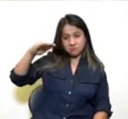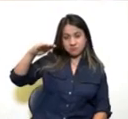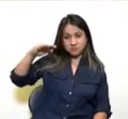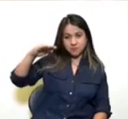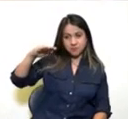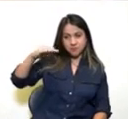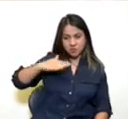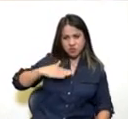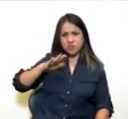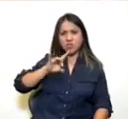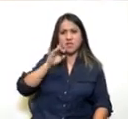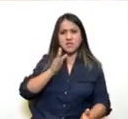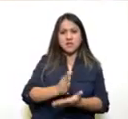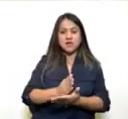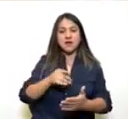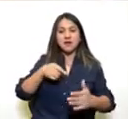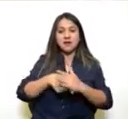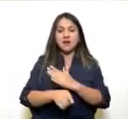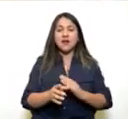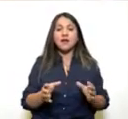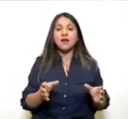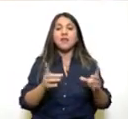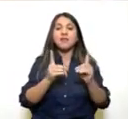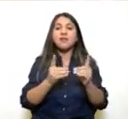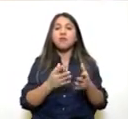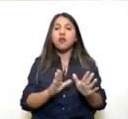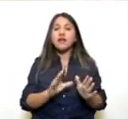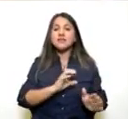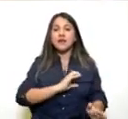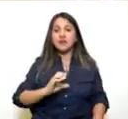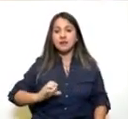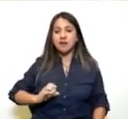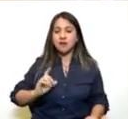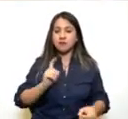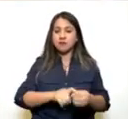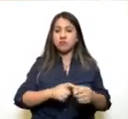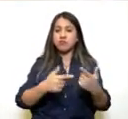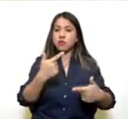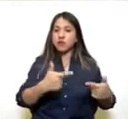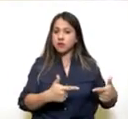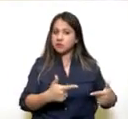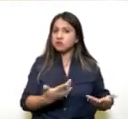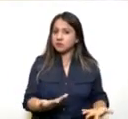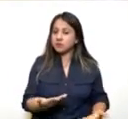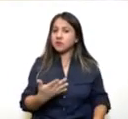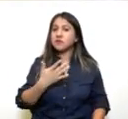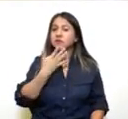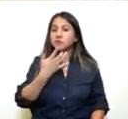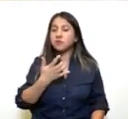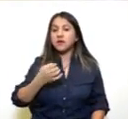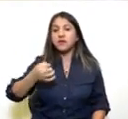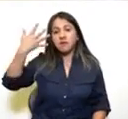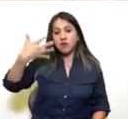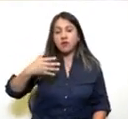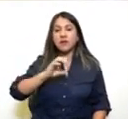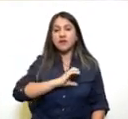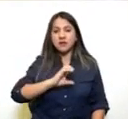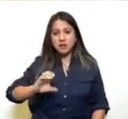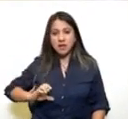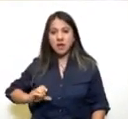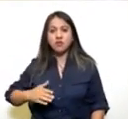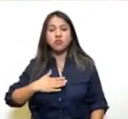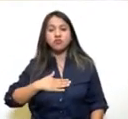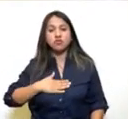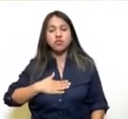decidí ingresar a la democracia cristiana porque los valores cristianos los tenía